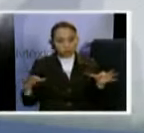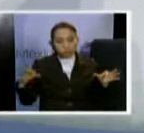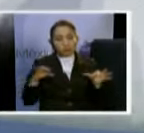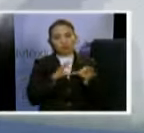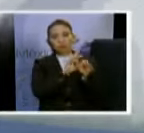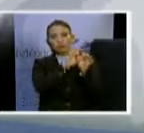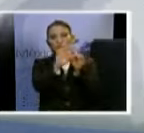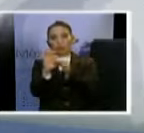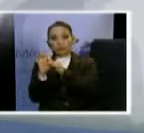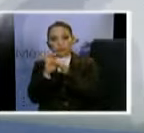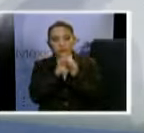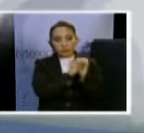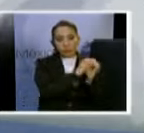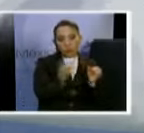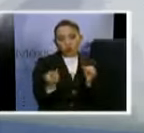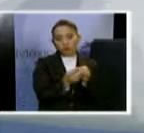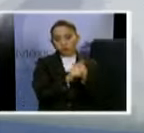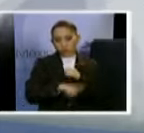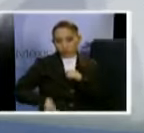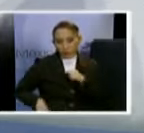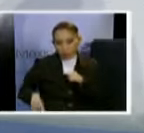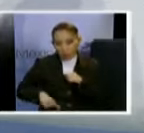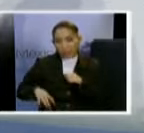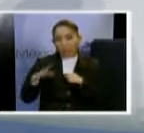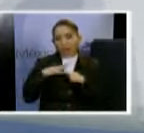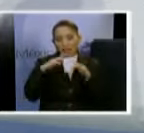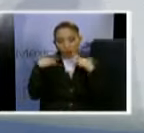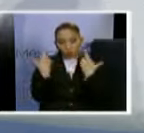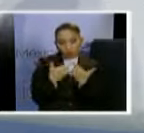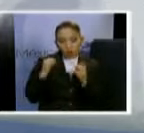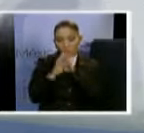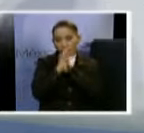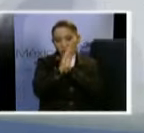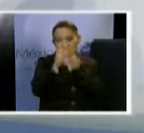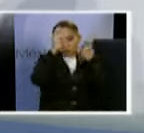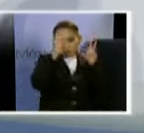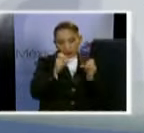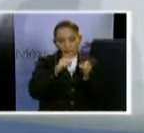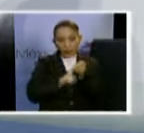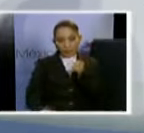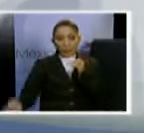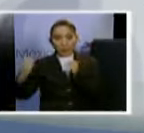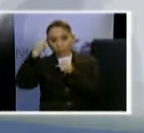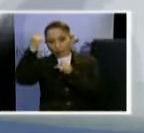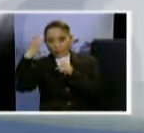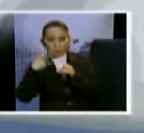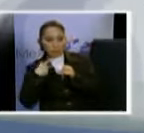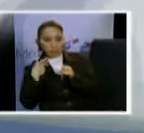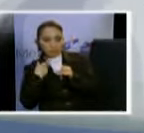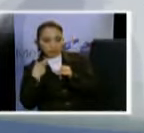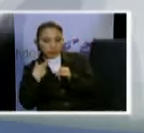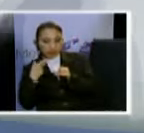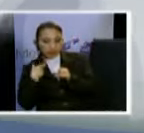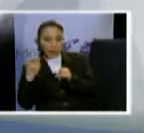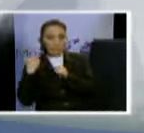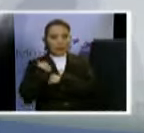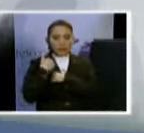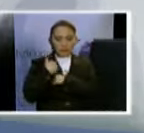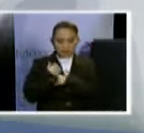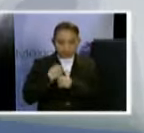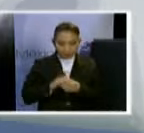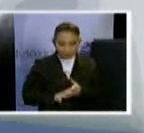conjunta suscrita por los dos gobiernos, hay reuniones a nivel de migración, técnico, político,